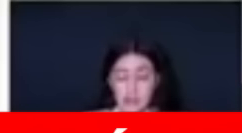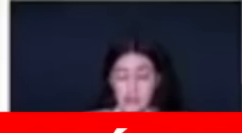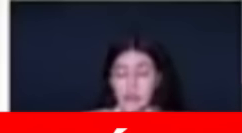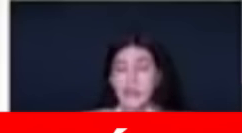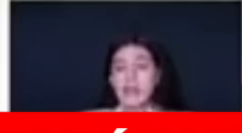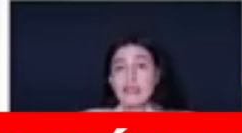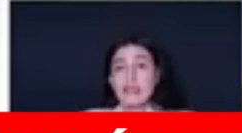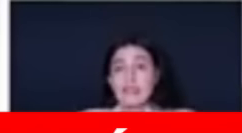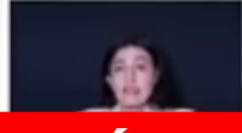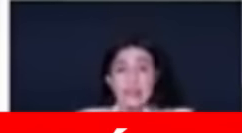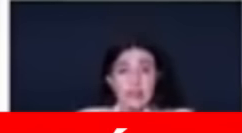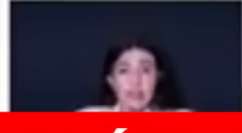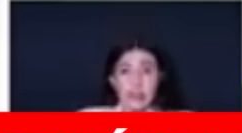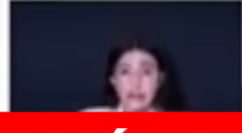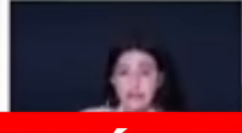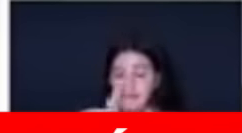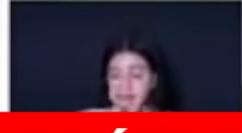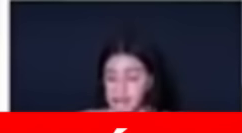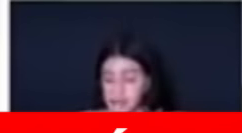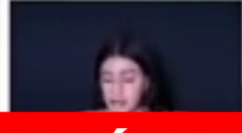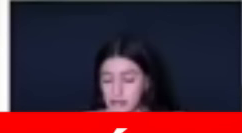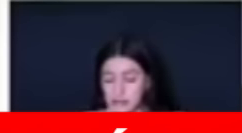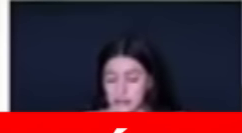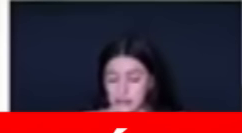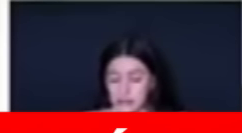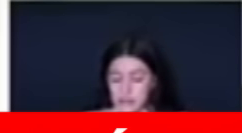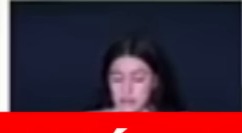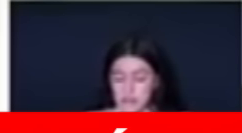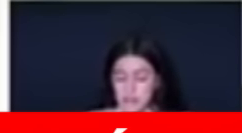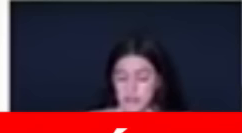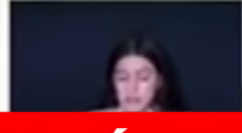me equivoqué. Un día